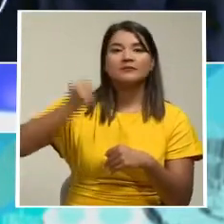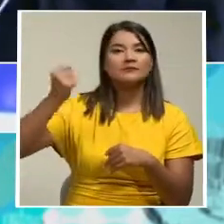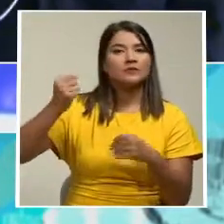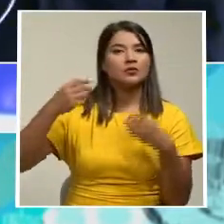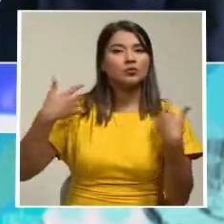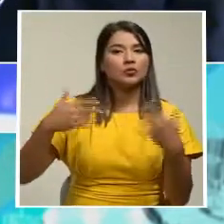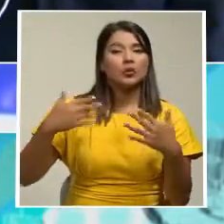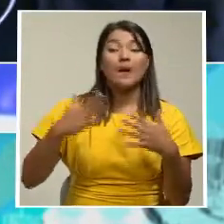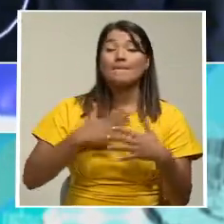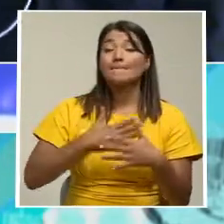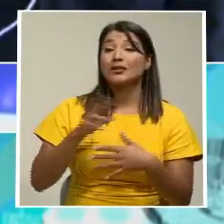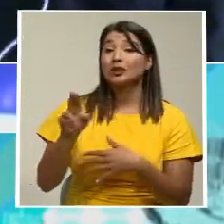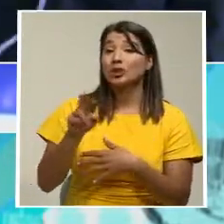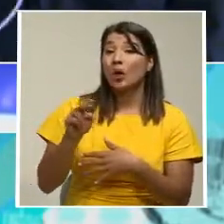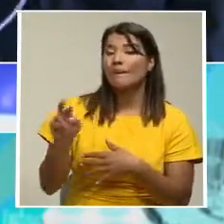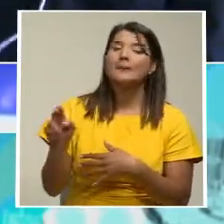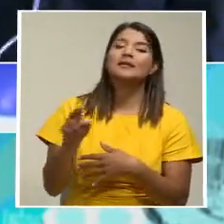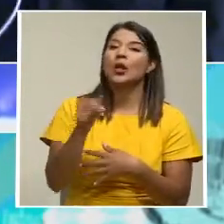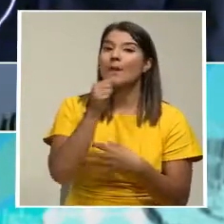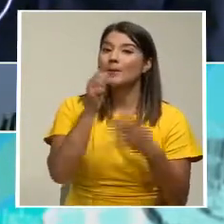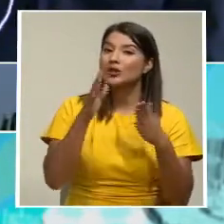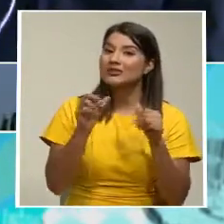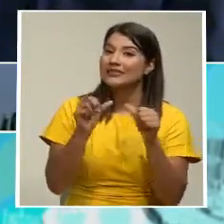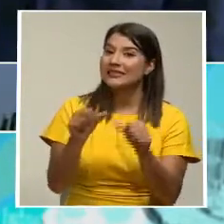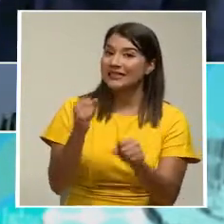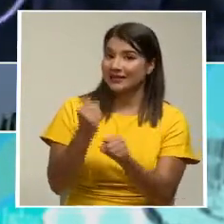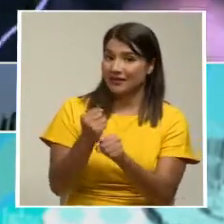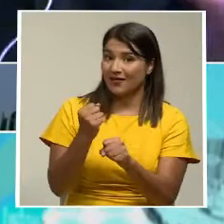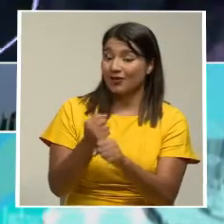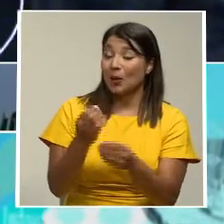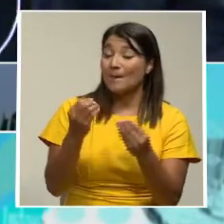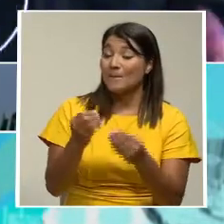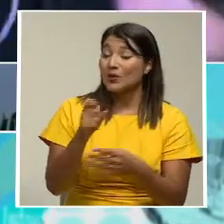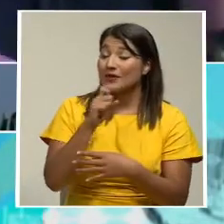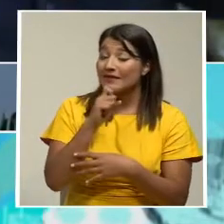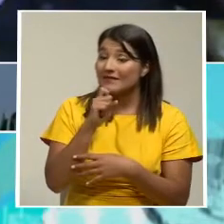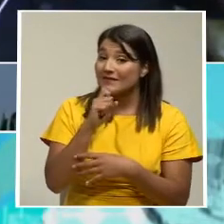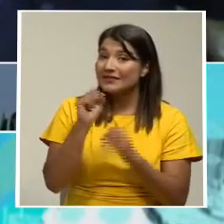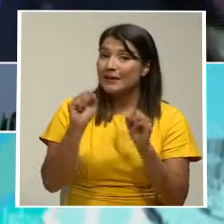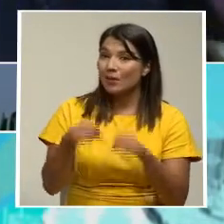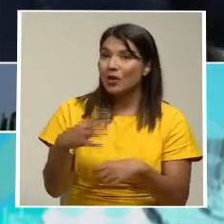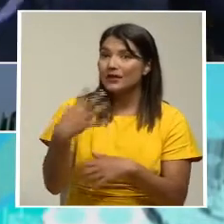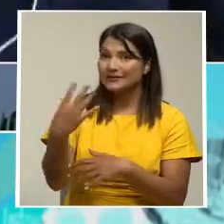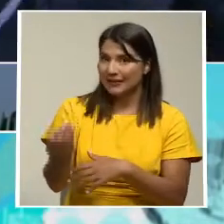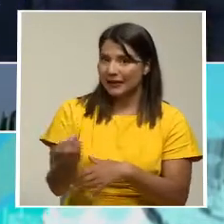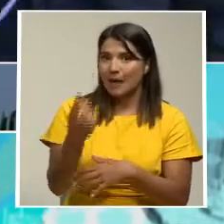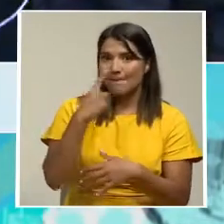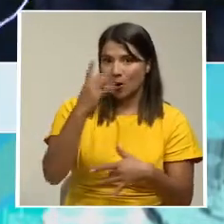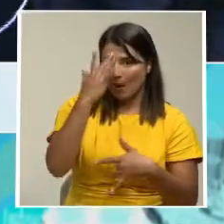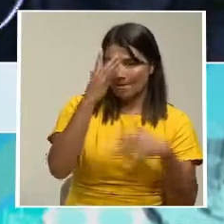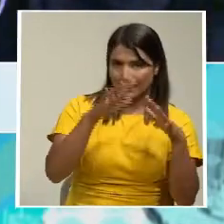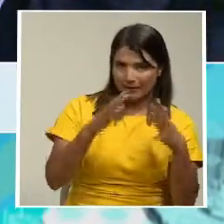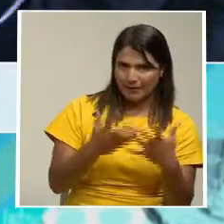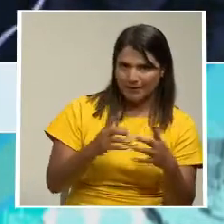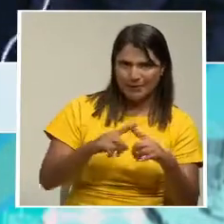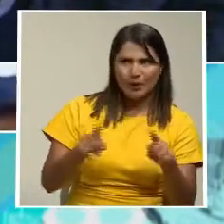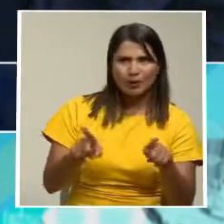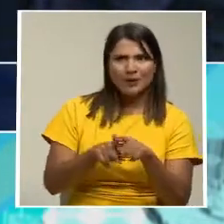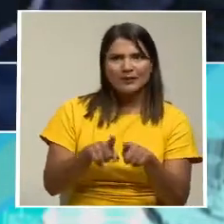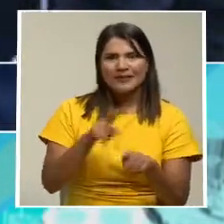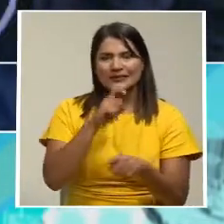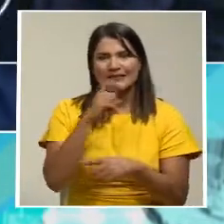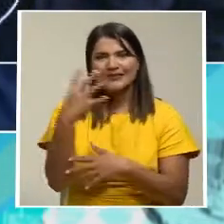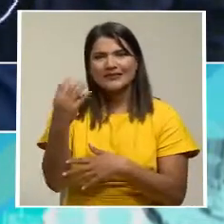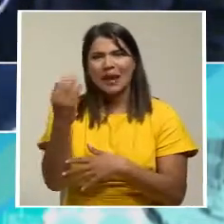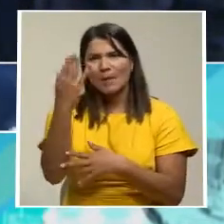colegas periodistas siguen trabajando a pesar de lo difícil que es poder salir de tu casa, ya no solo por el tema de la pandemia, ¿no? Sino por el hecho de que hay